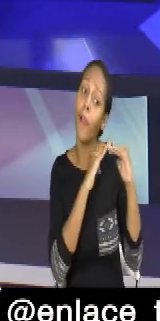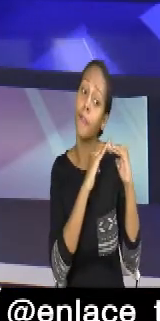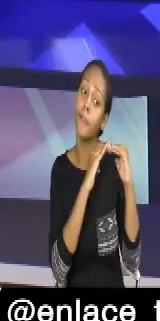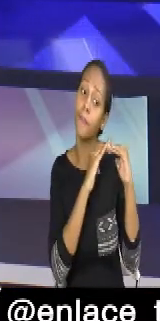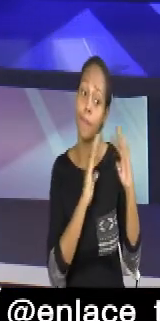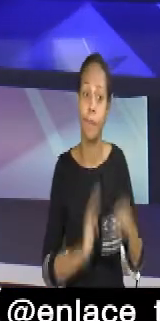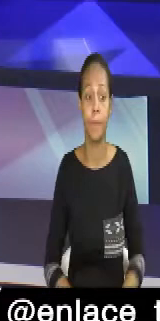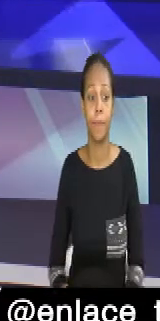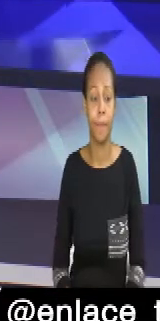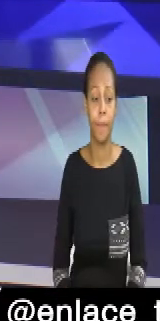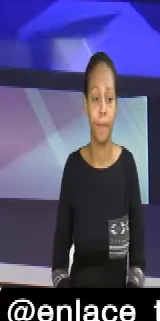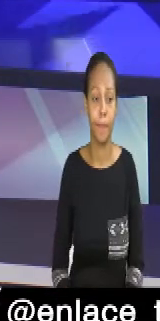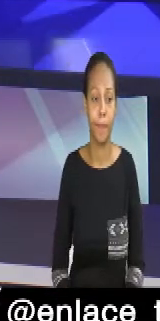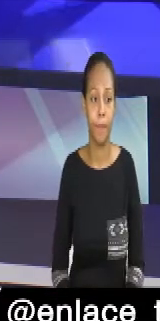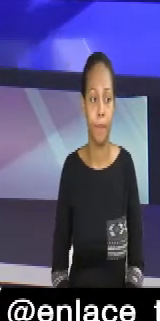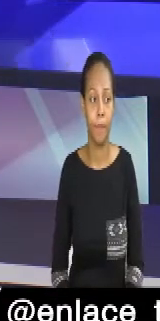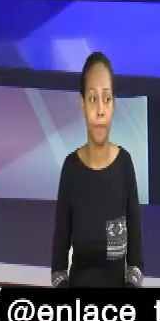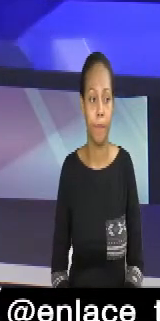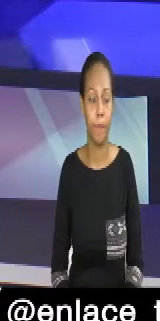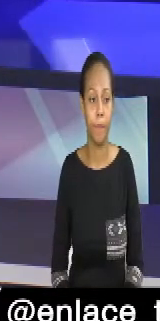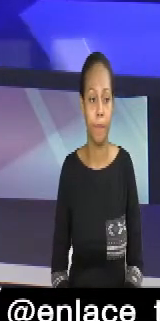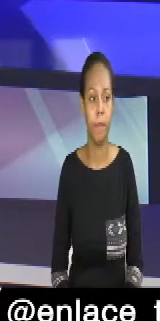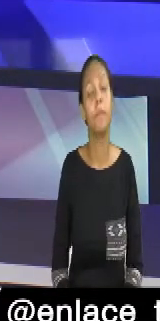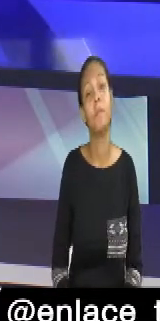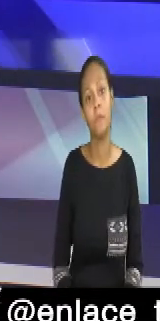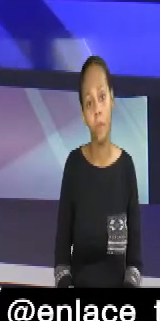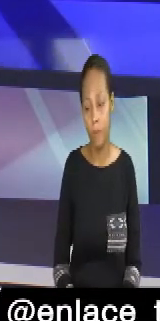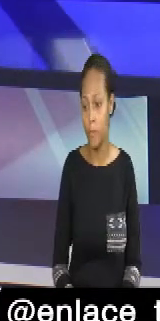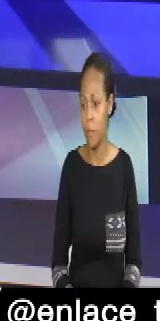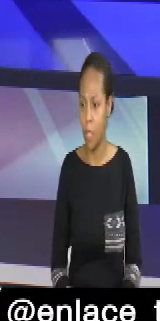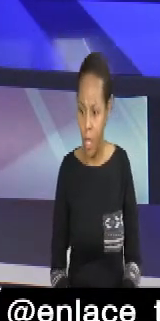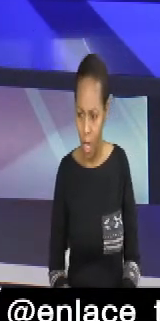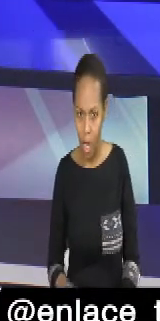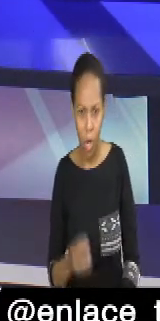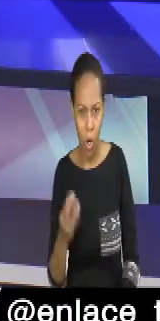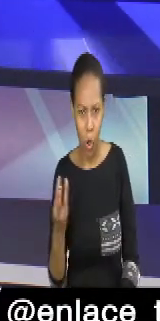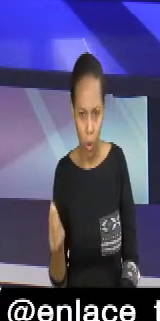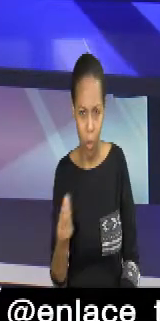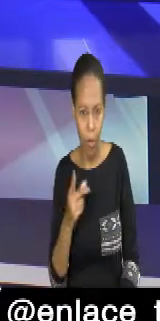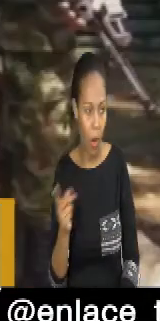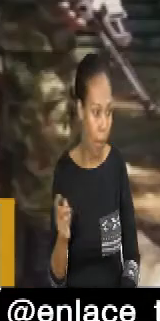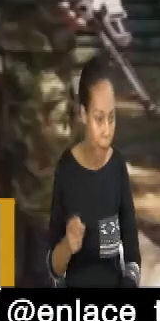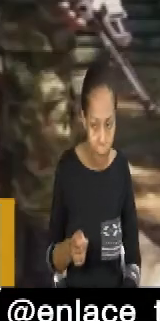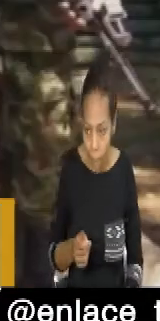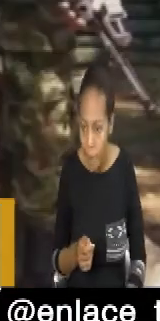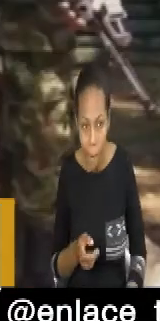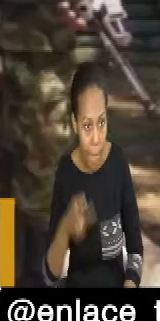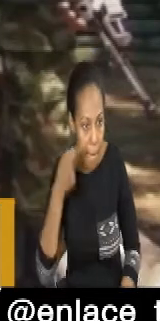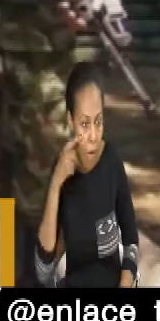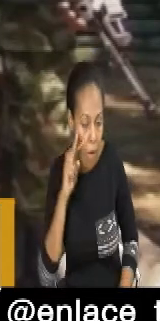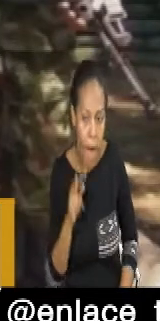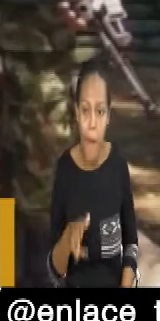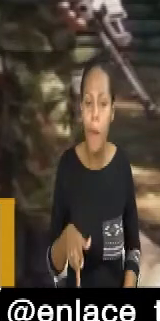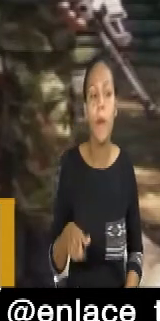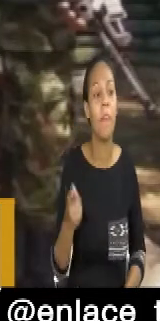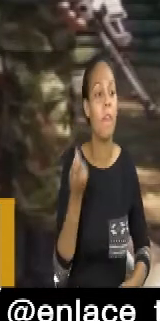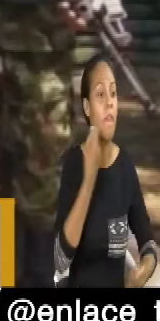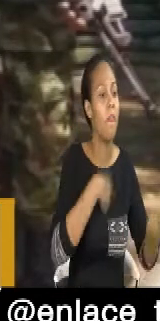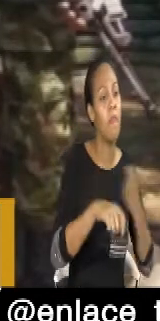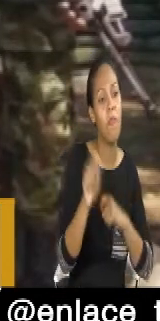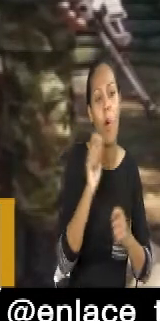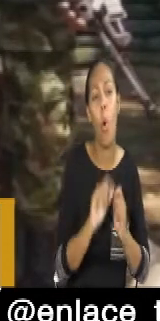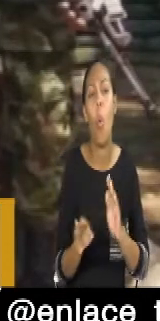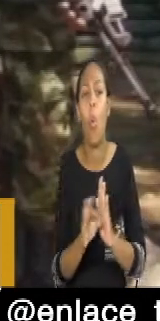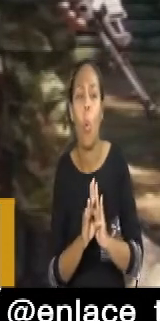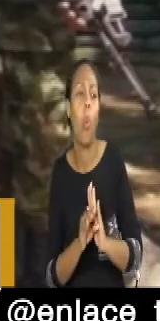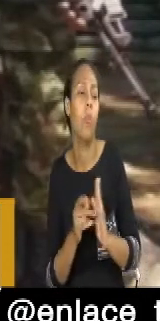en otras noticias, un golpe a los grupos que se lucran con el microtráfico en Barranca Bermeja dieron en las últimas horas las autoridades. Fue capturado